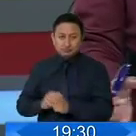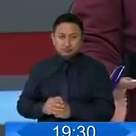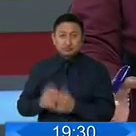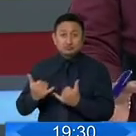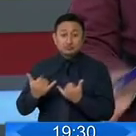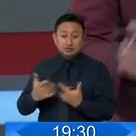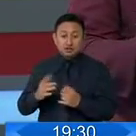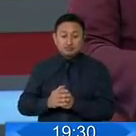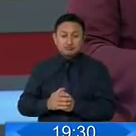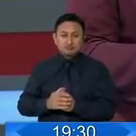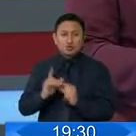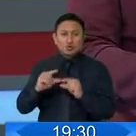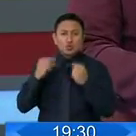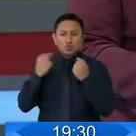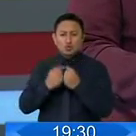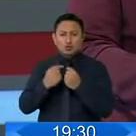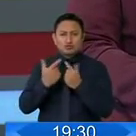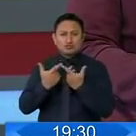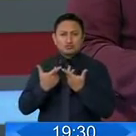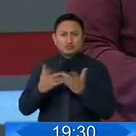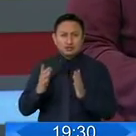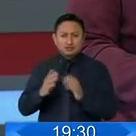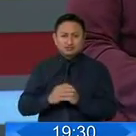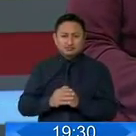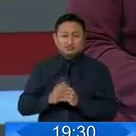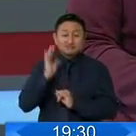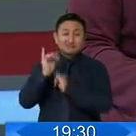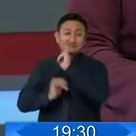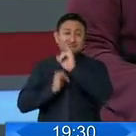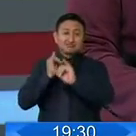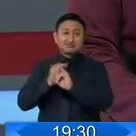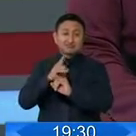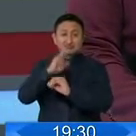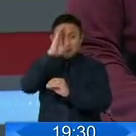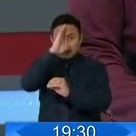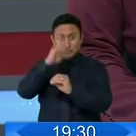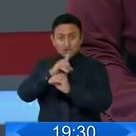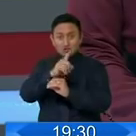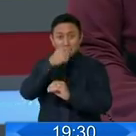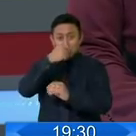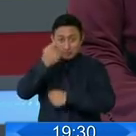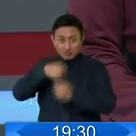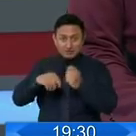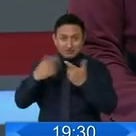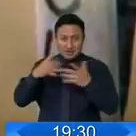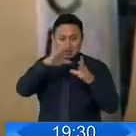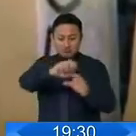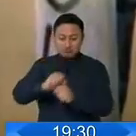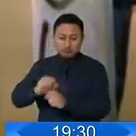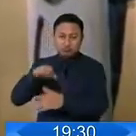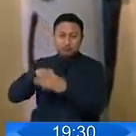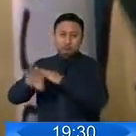esto cae una de las bandas delictivas transnacionales dedicadas al narcotráfico.